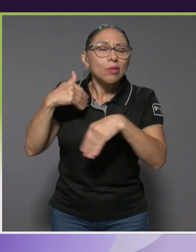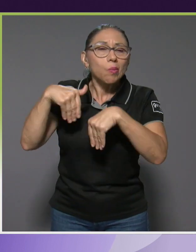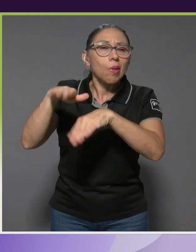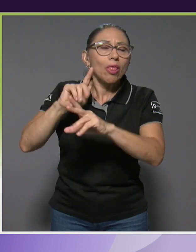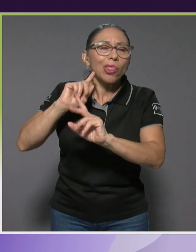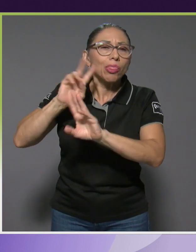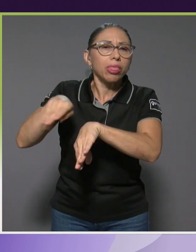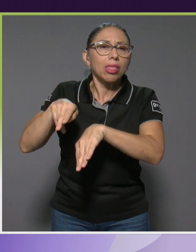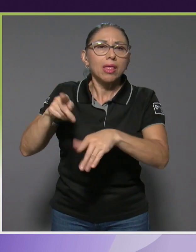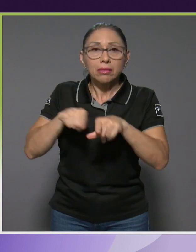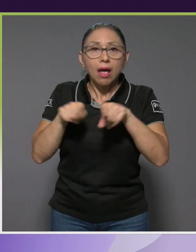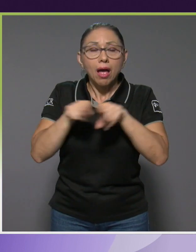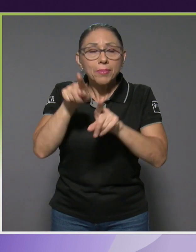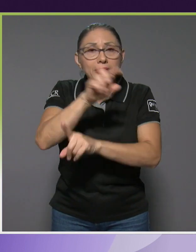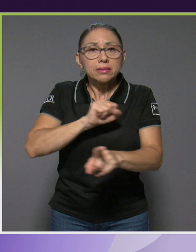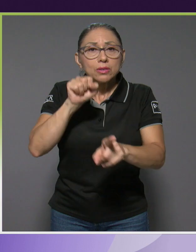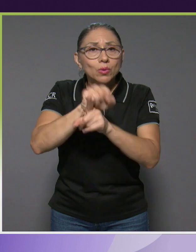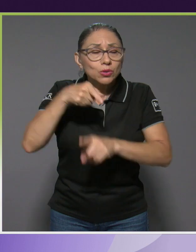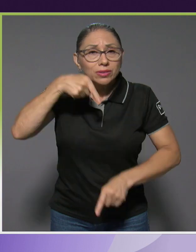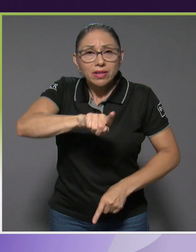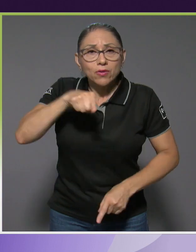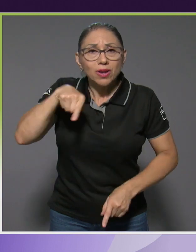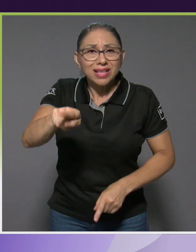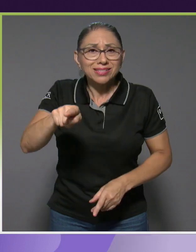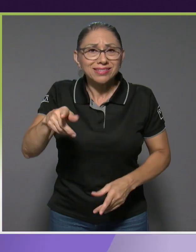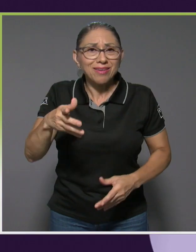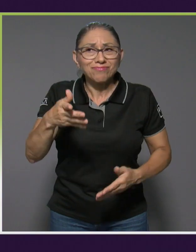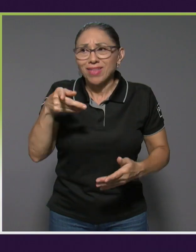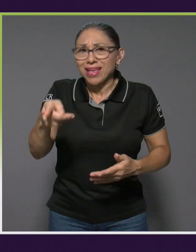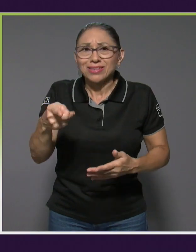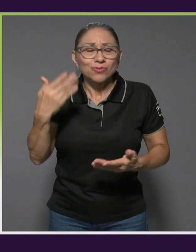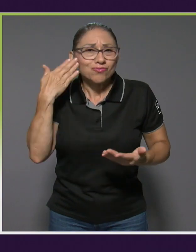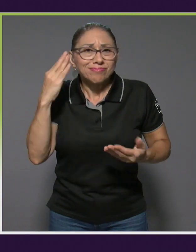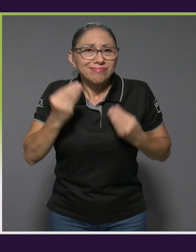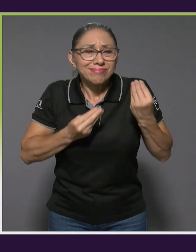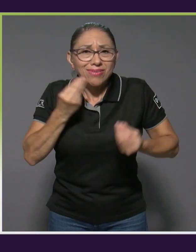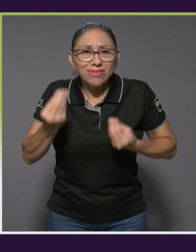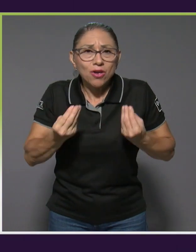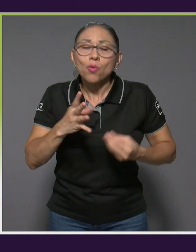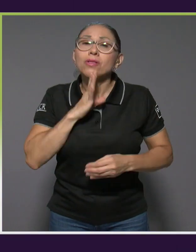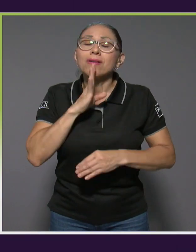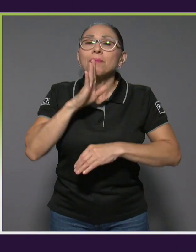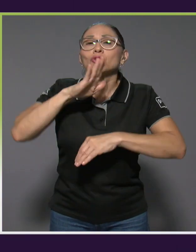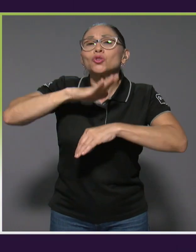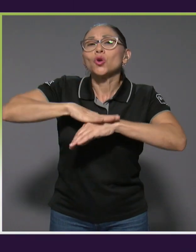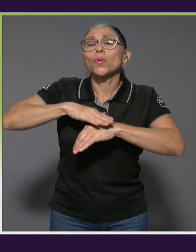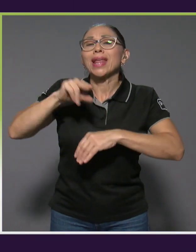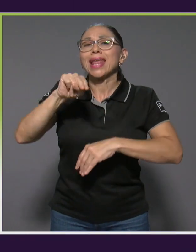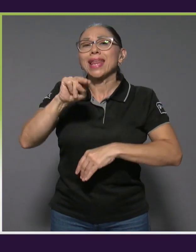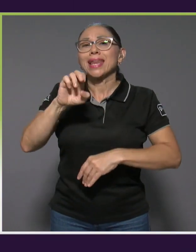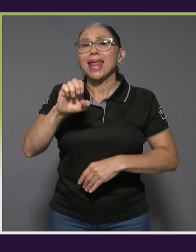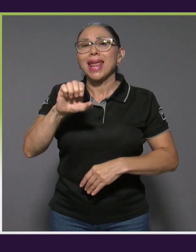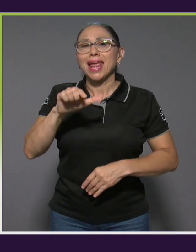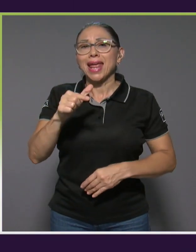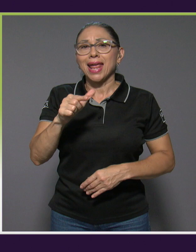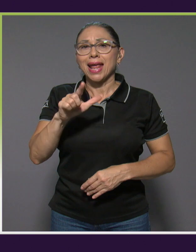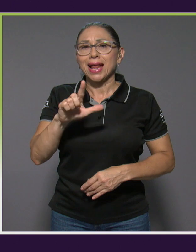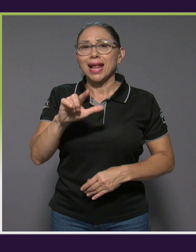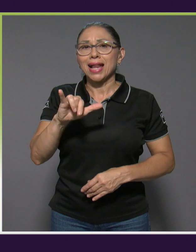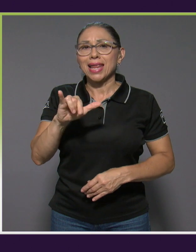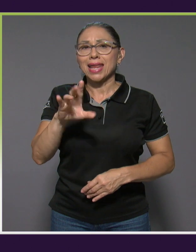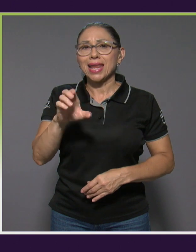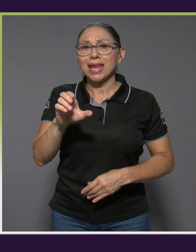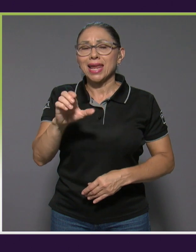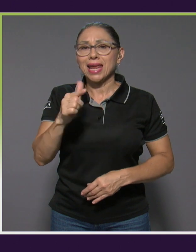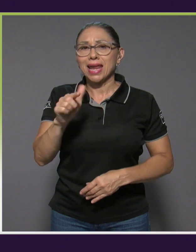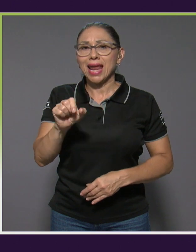violencia que de repente no conoce tanto la población, ¿verdad? Cuando hablamos de negligencia, ¿qué casos son los usuales que la gente llama